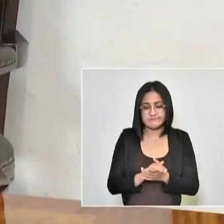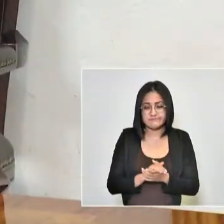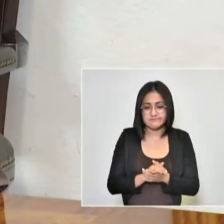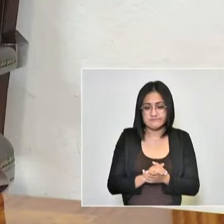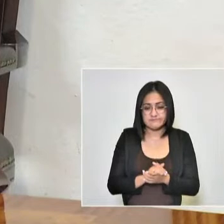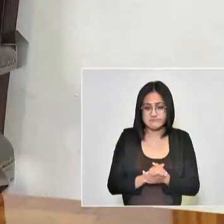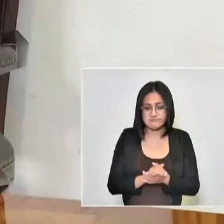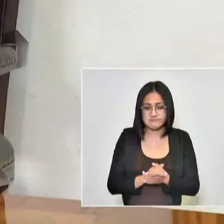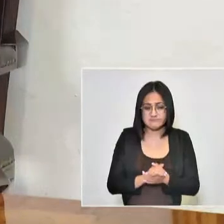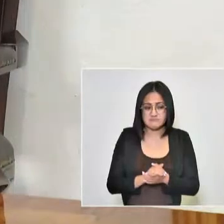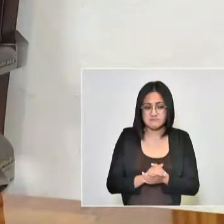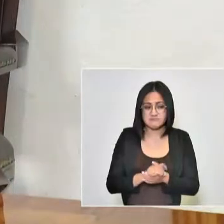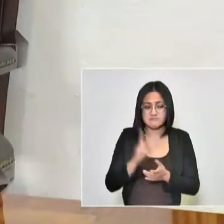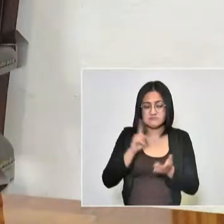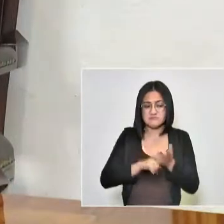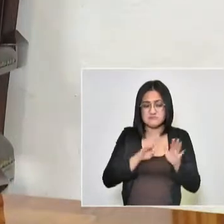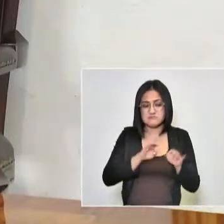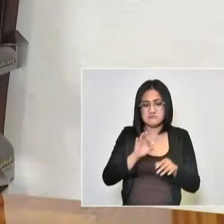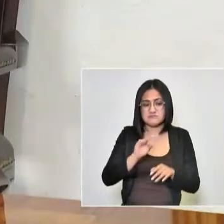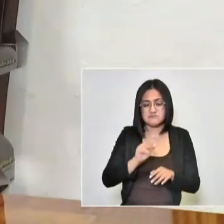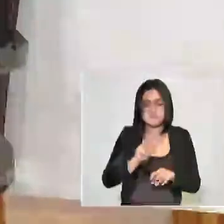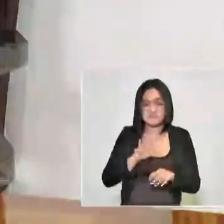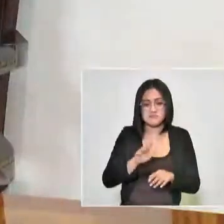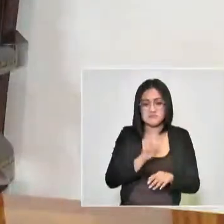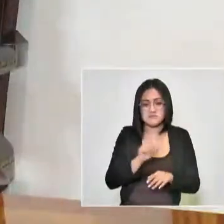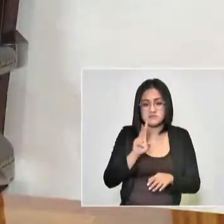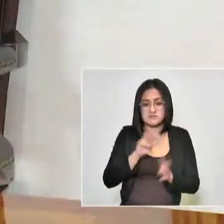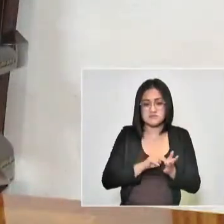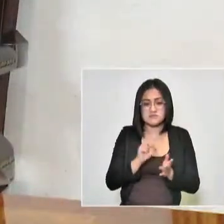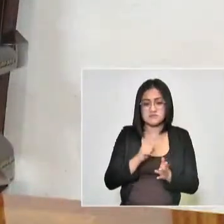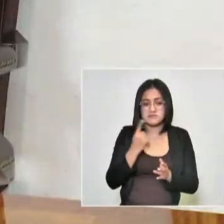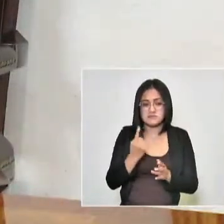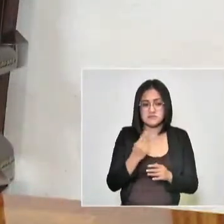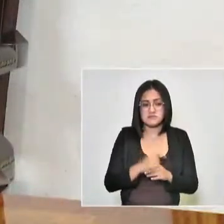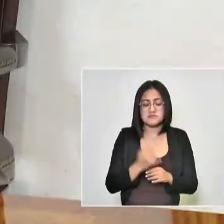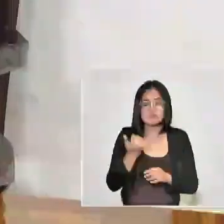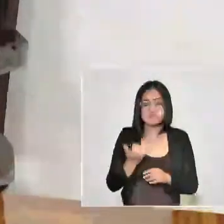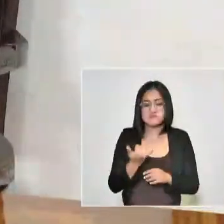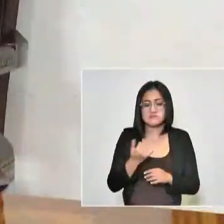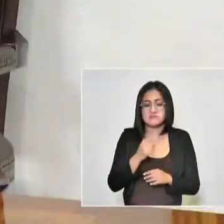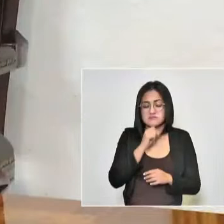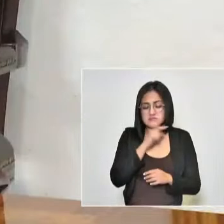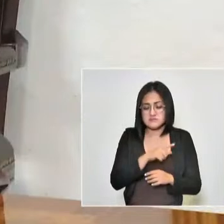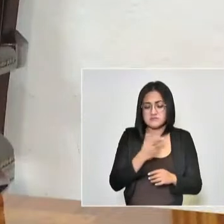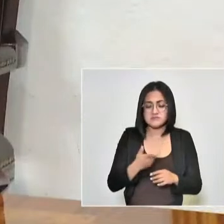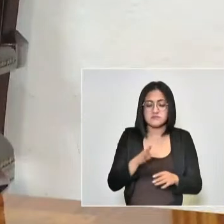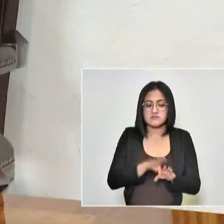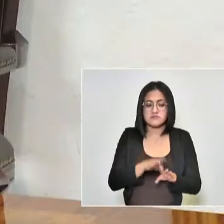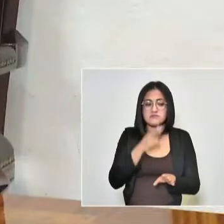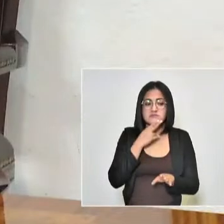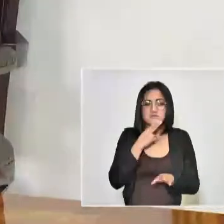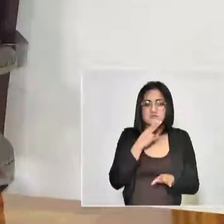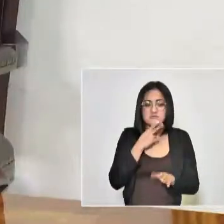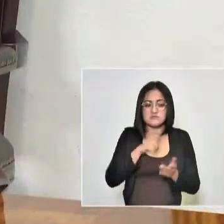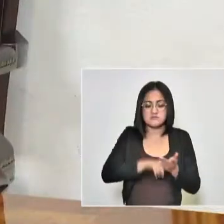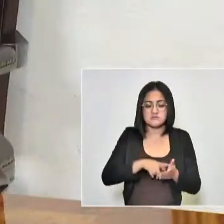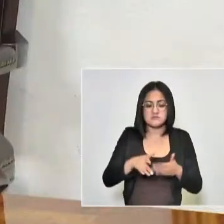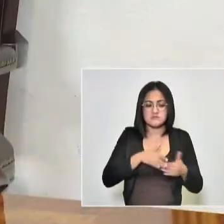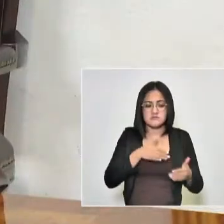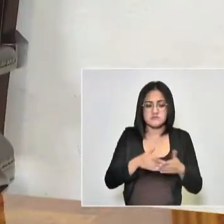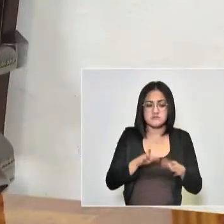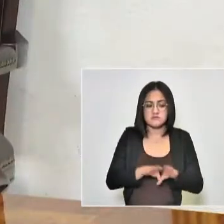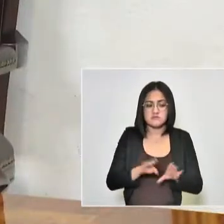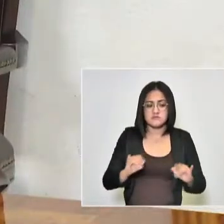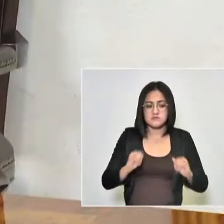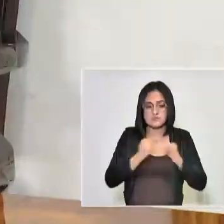en el periodo de 1985 a 2021 y haciendo uso de los modelos del